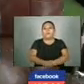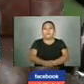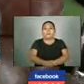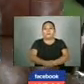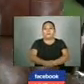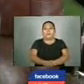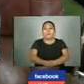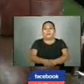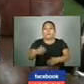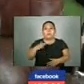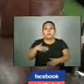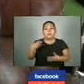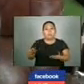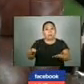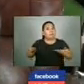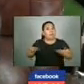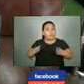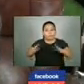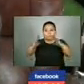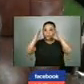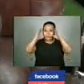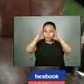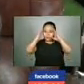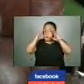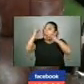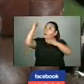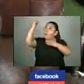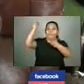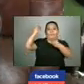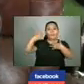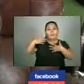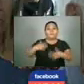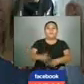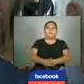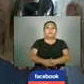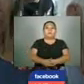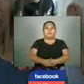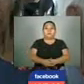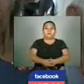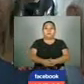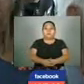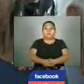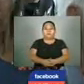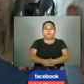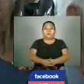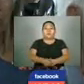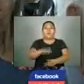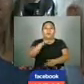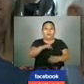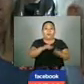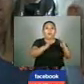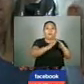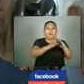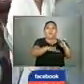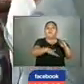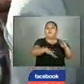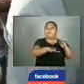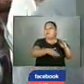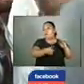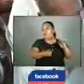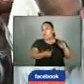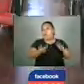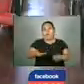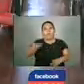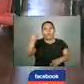Imagínense me han dado esta atención, es una bendición que hayan lugares así, pero